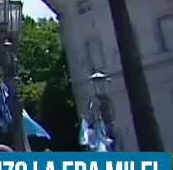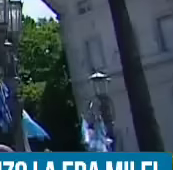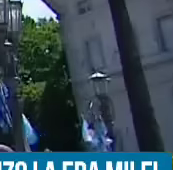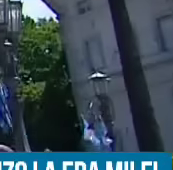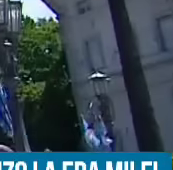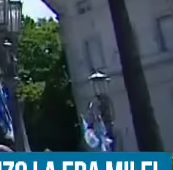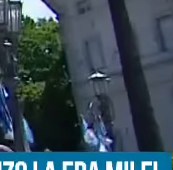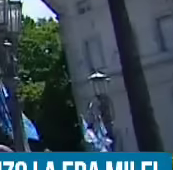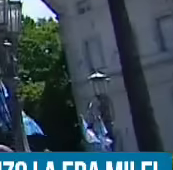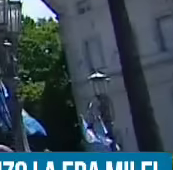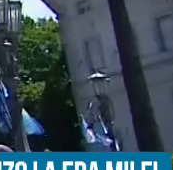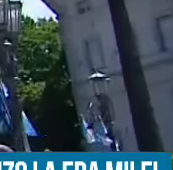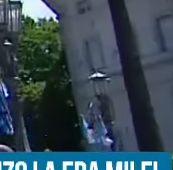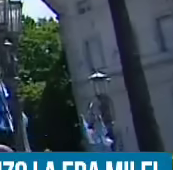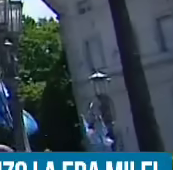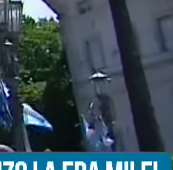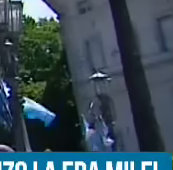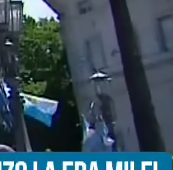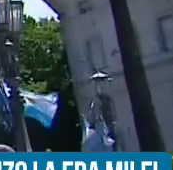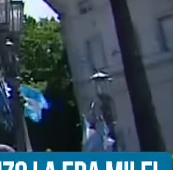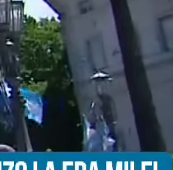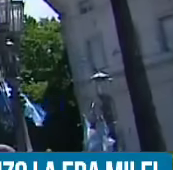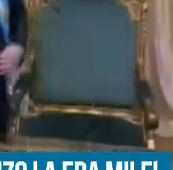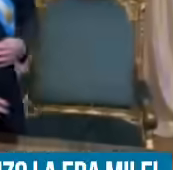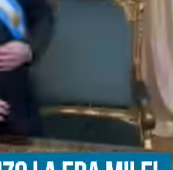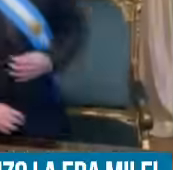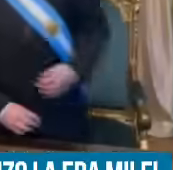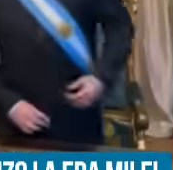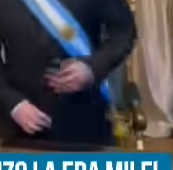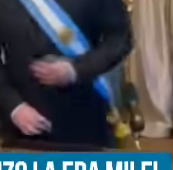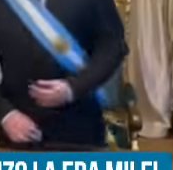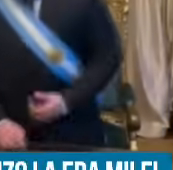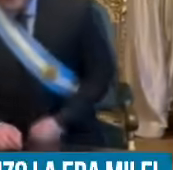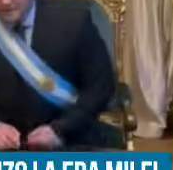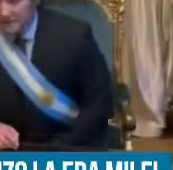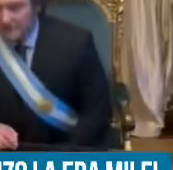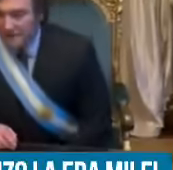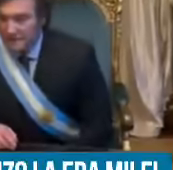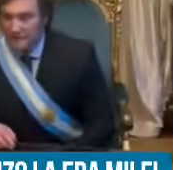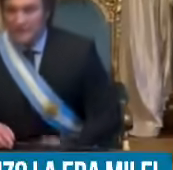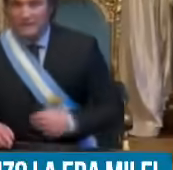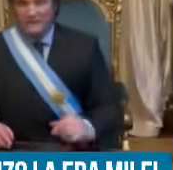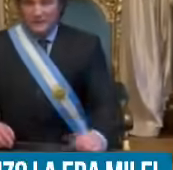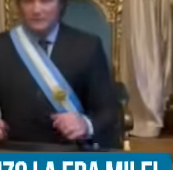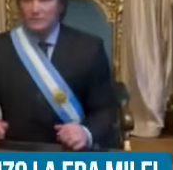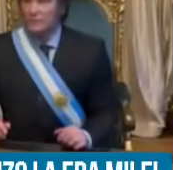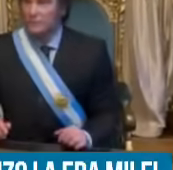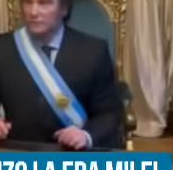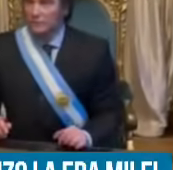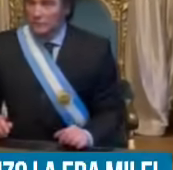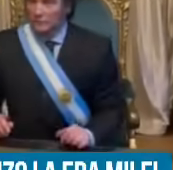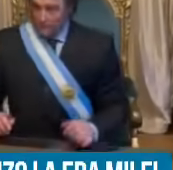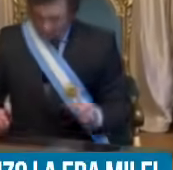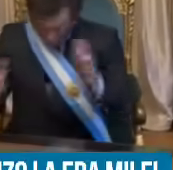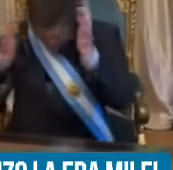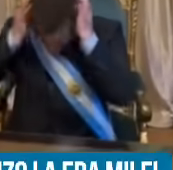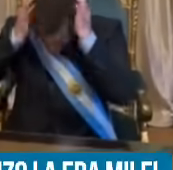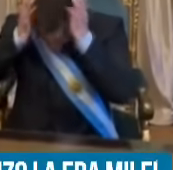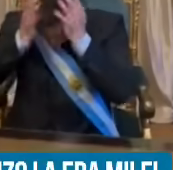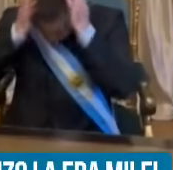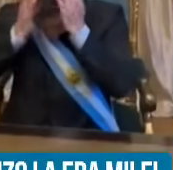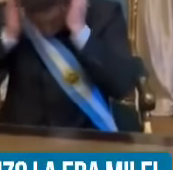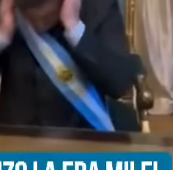invitados... sí creo que por no estar afín políticamente no hay invitados, como por ejemplo Lula. Me parece que esto sí